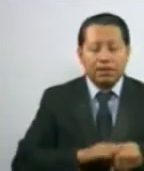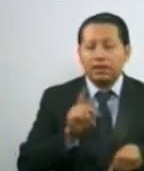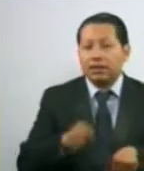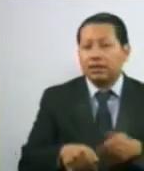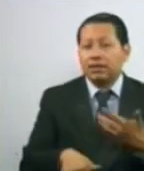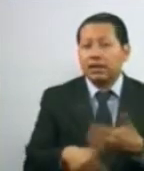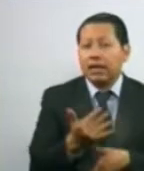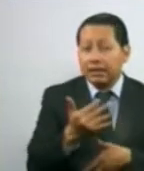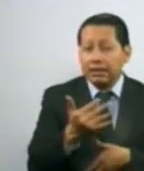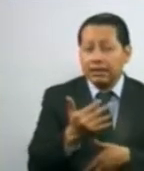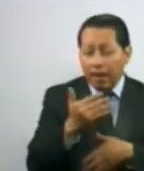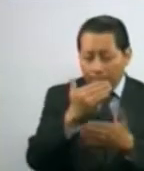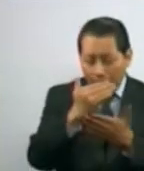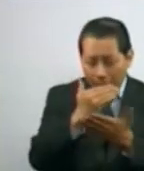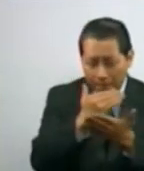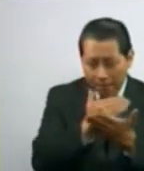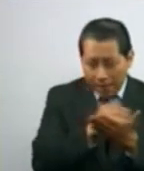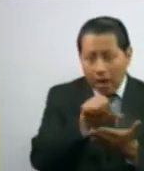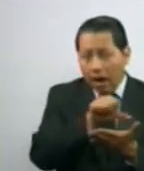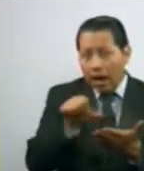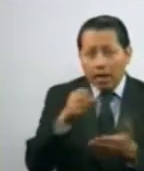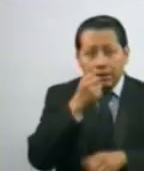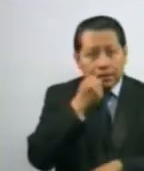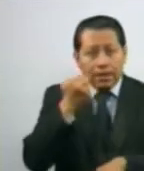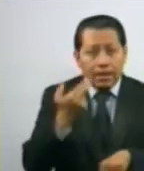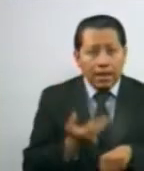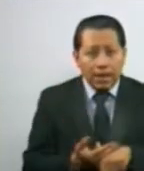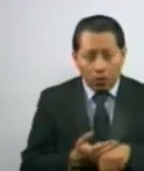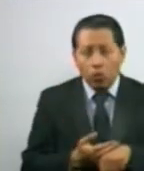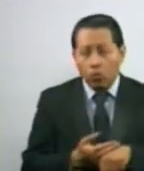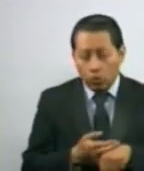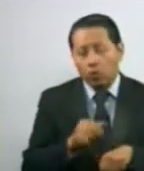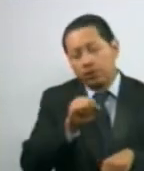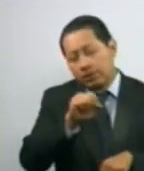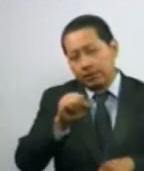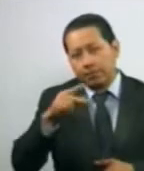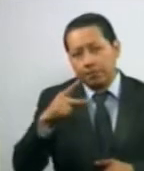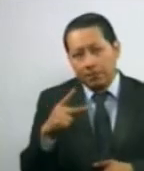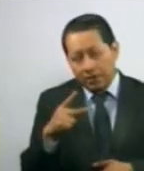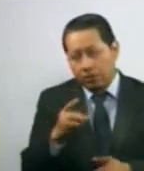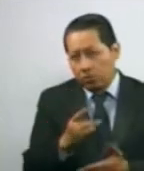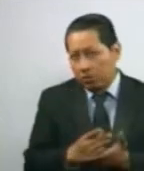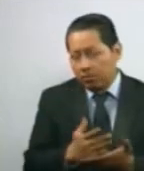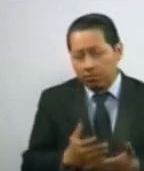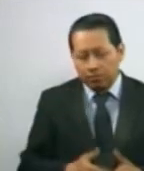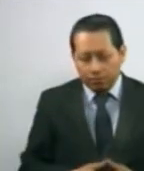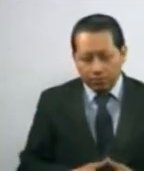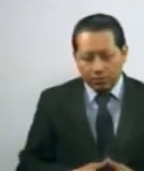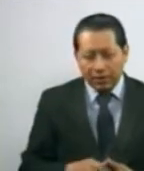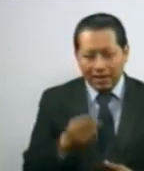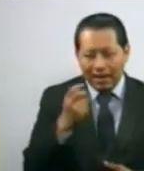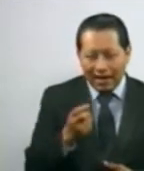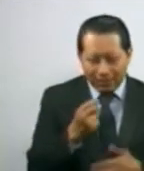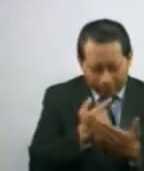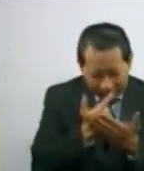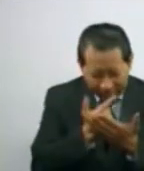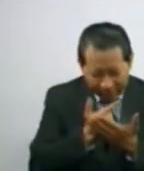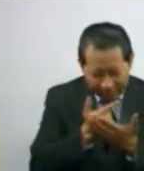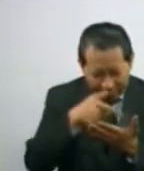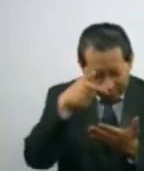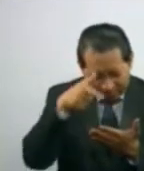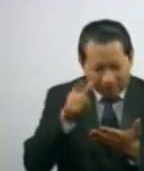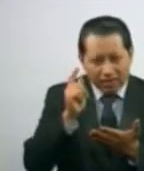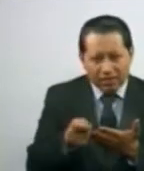de 15 medidas precautorias al Secretariado de Seguridad y Protección Ciudadana. Datos que reflejan que